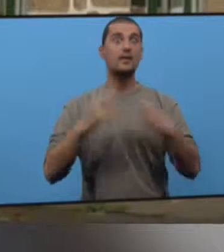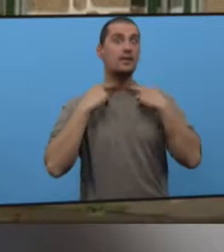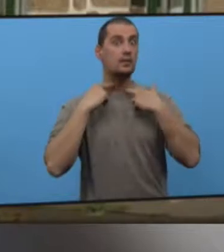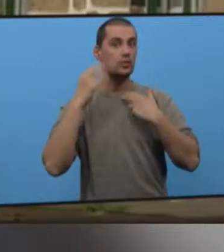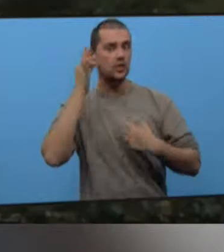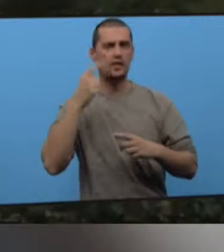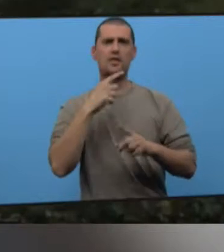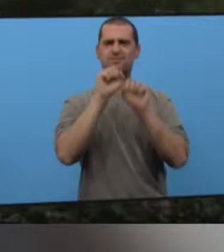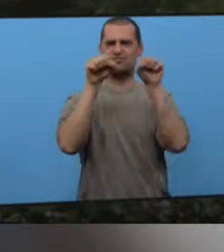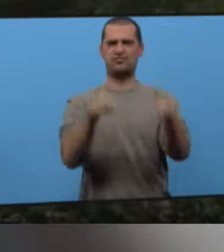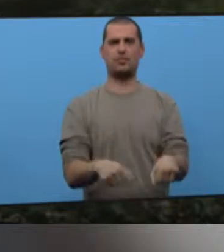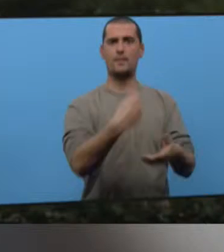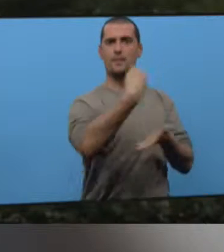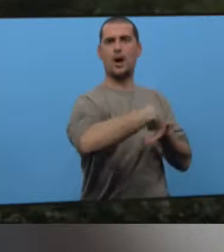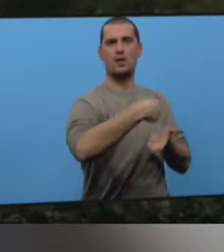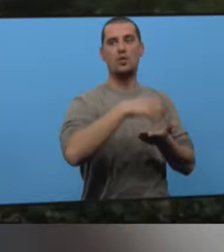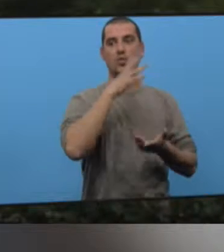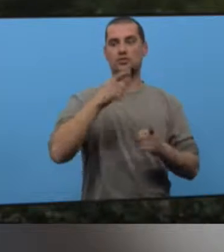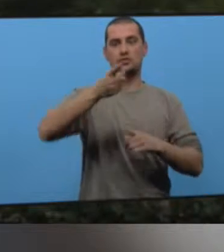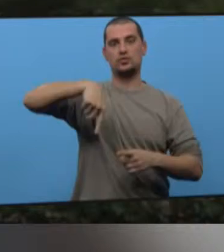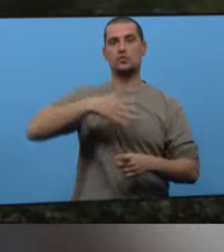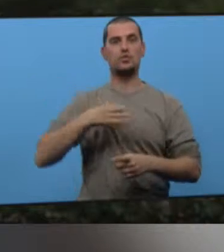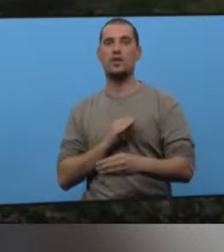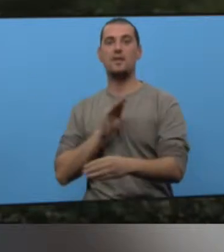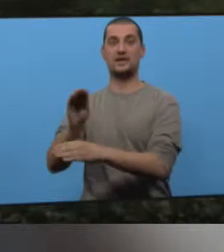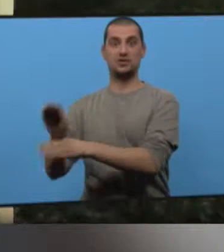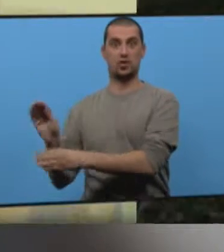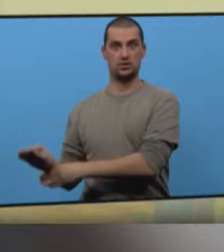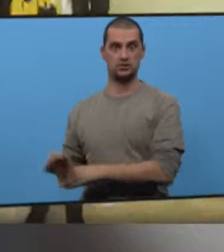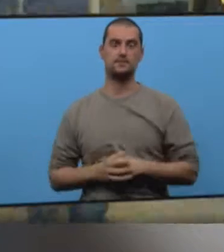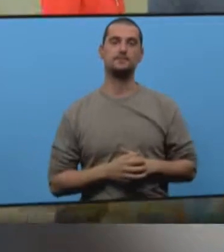o retraso nos pagos que privan a provincia de inversión.